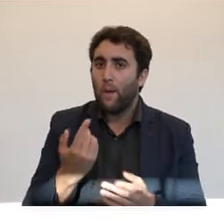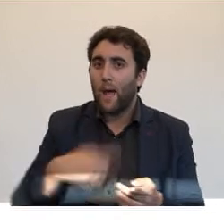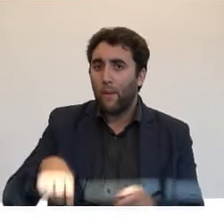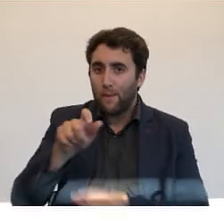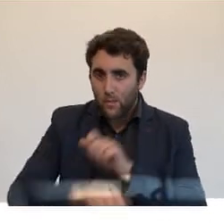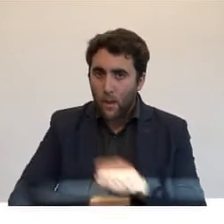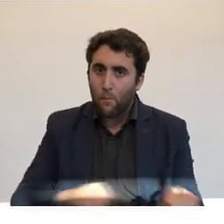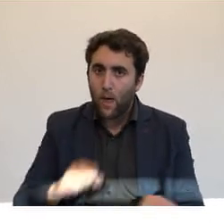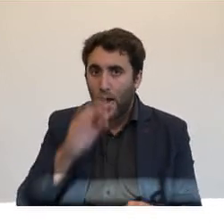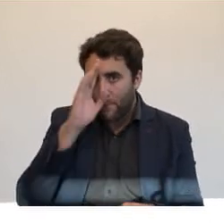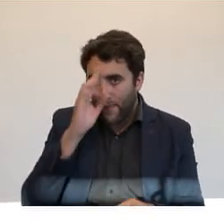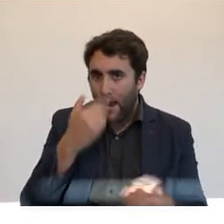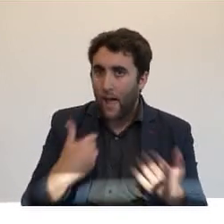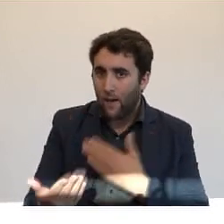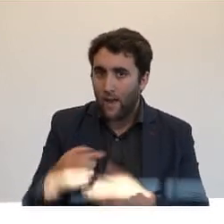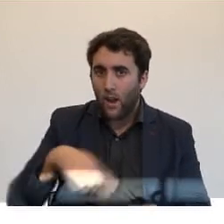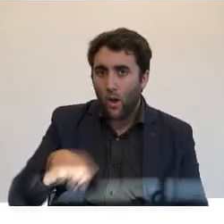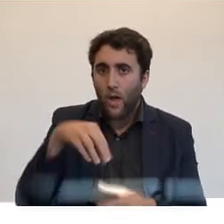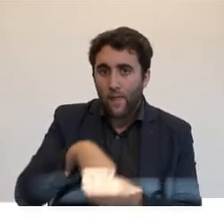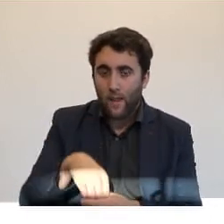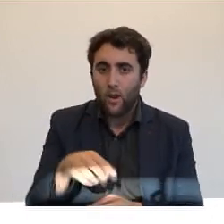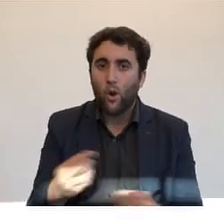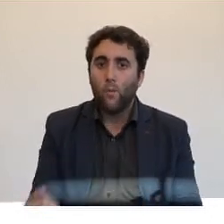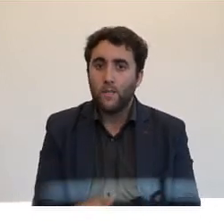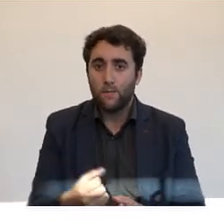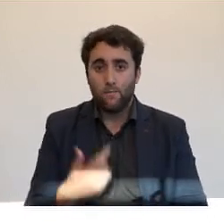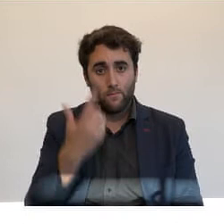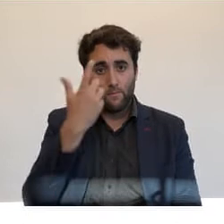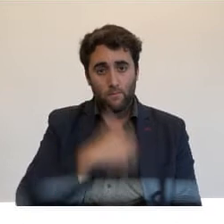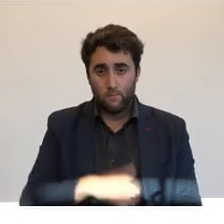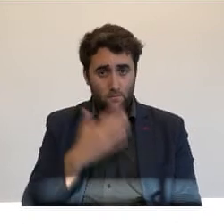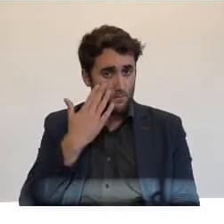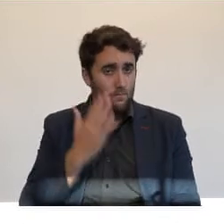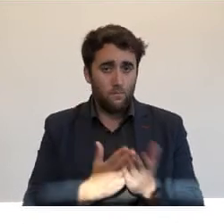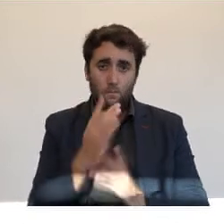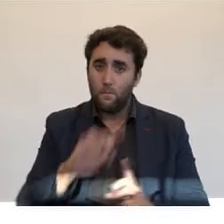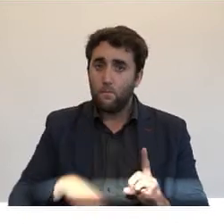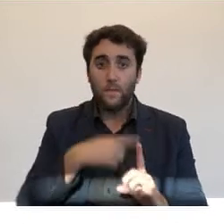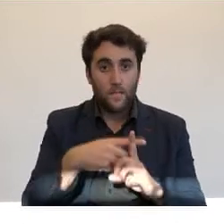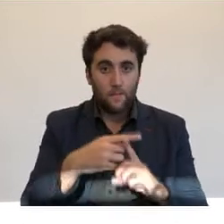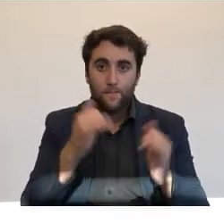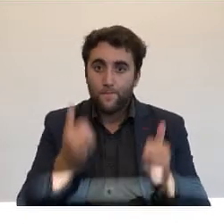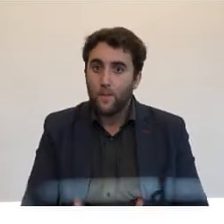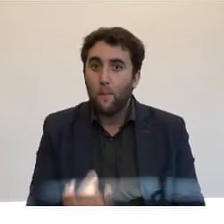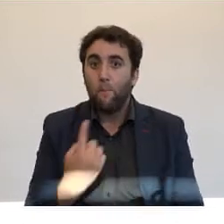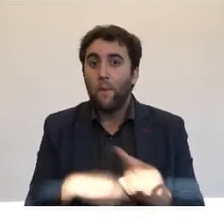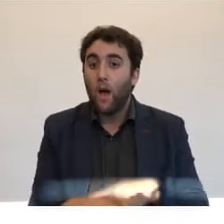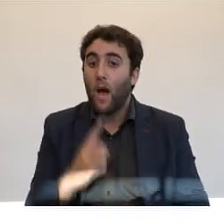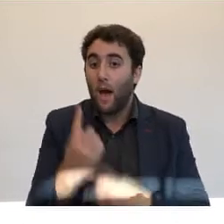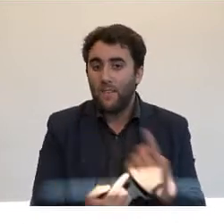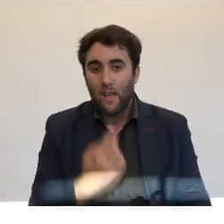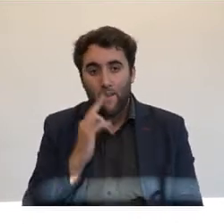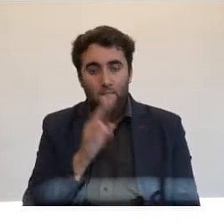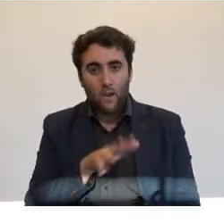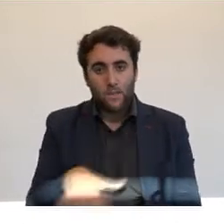digital. Pues, en primer lugar, quisiera reconocer que yo soy altamente optimista, pero a veces la realidad me genera